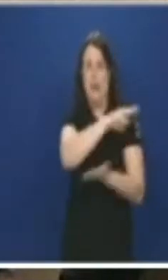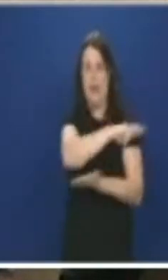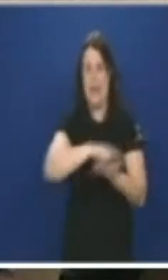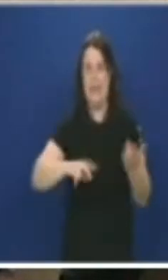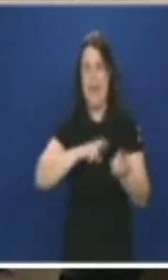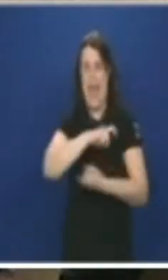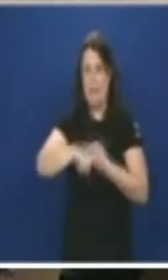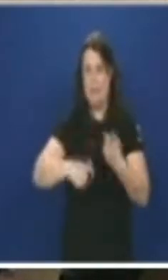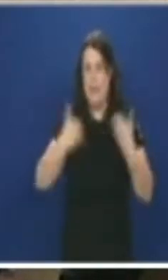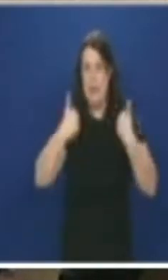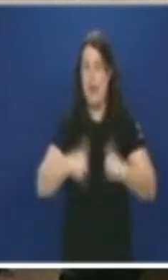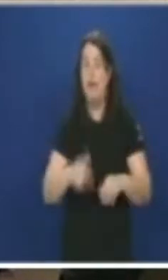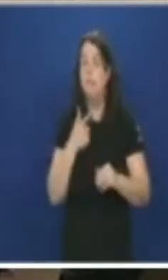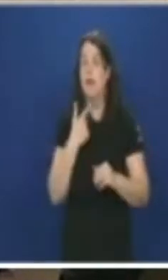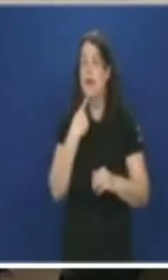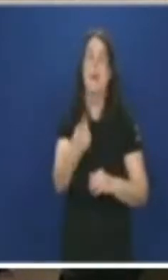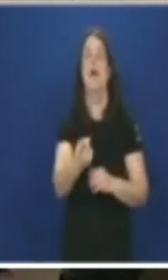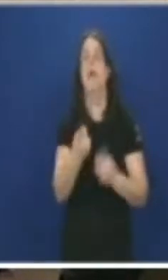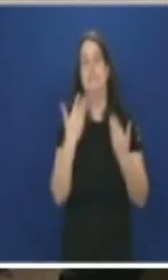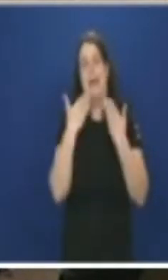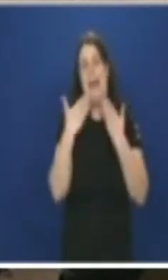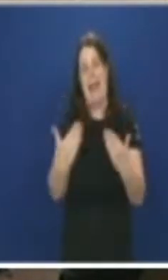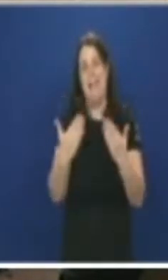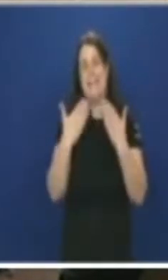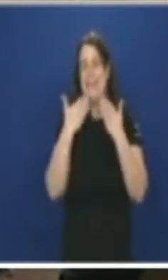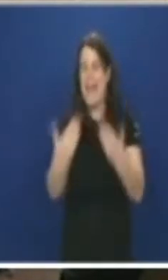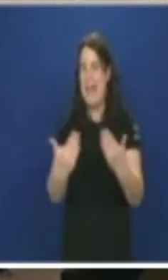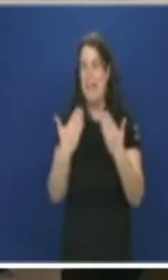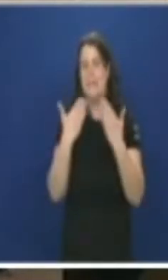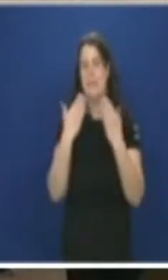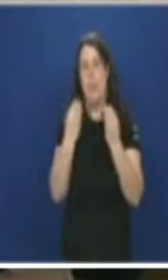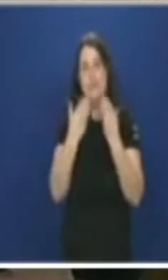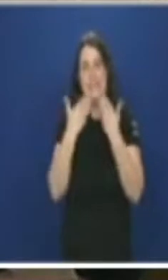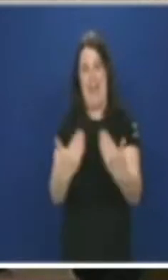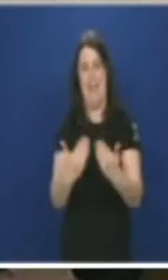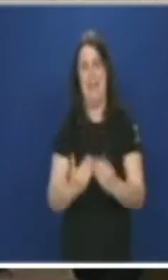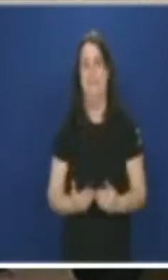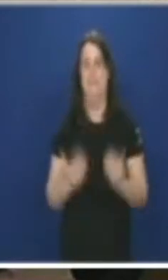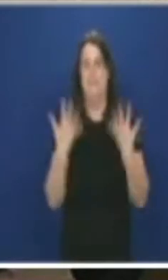máis que dicindo grazas, grazas e moitas grazas.